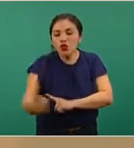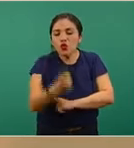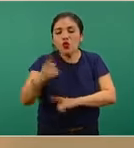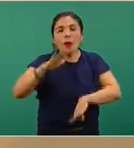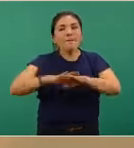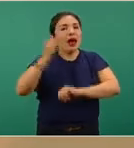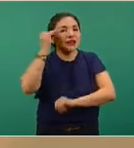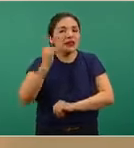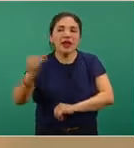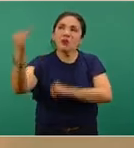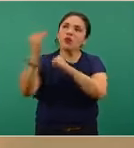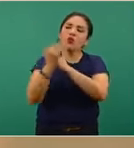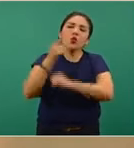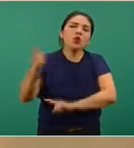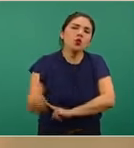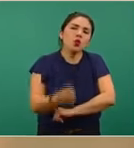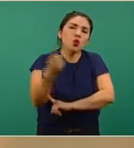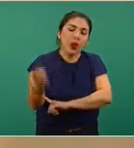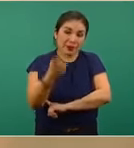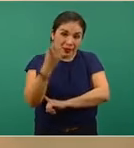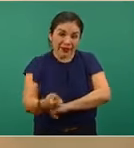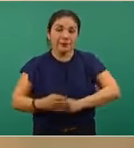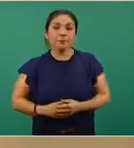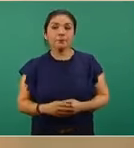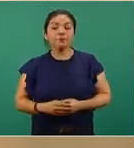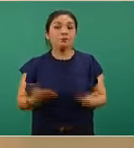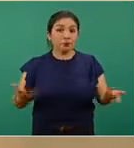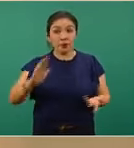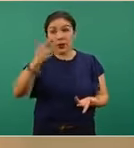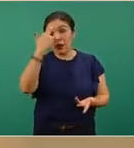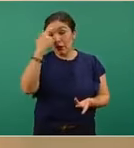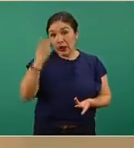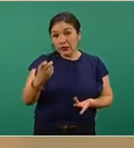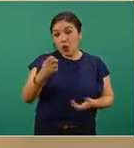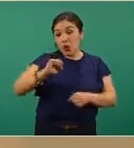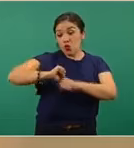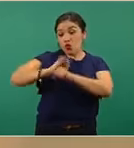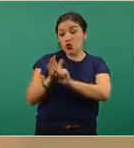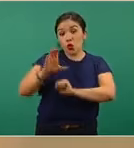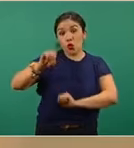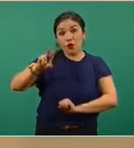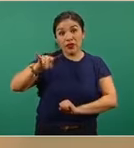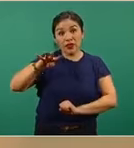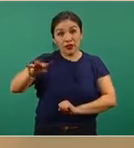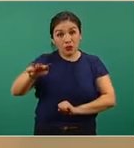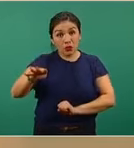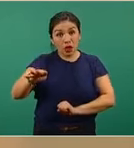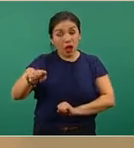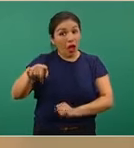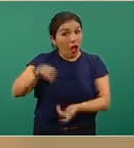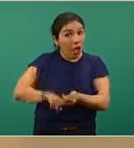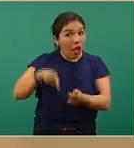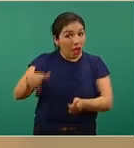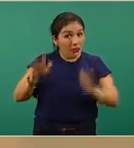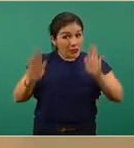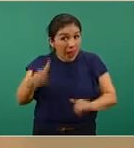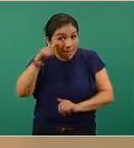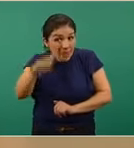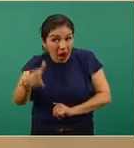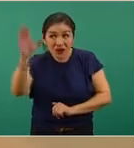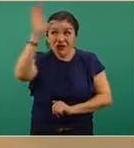duradera la protección. En este caso, recordar que para COVID-19 no existe todavía